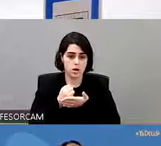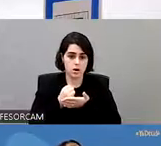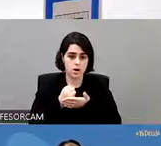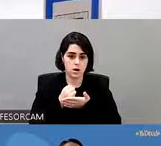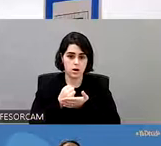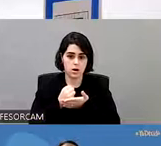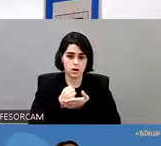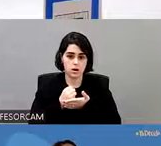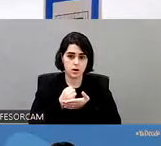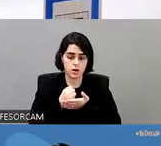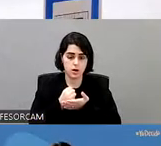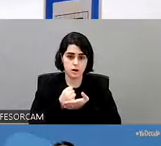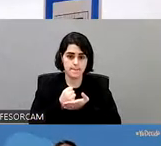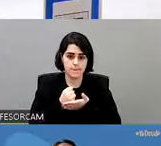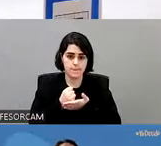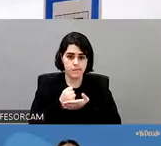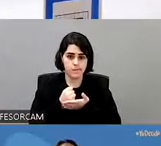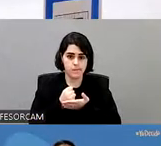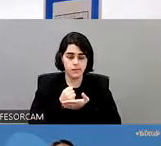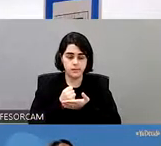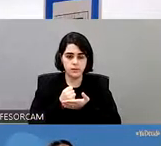puedo manejar